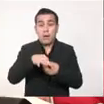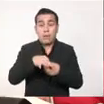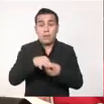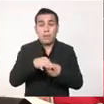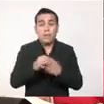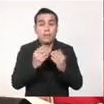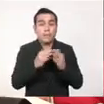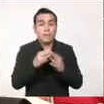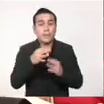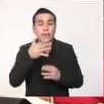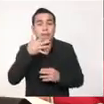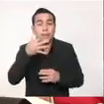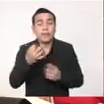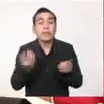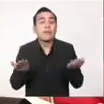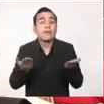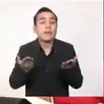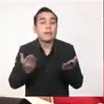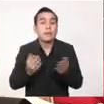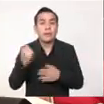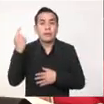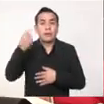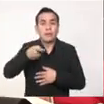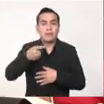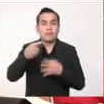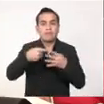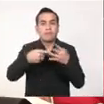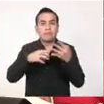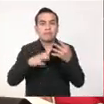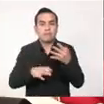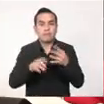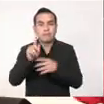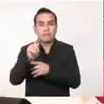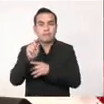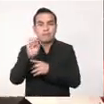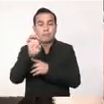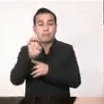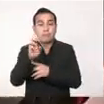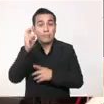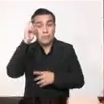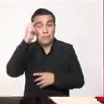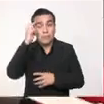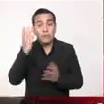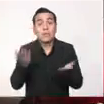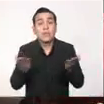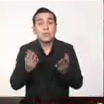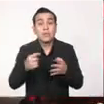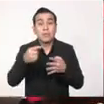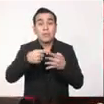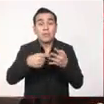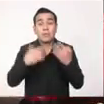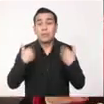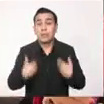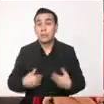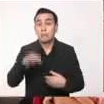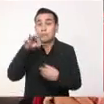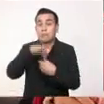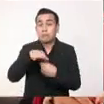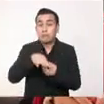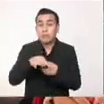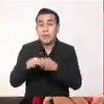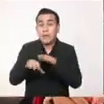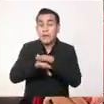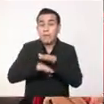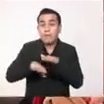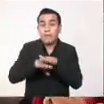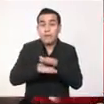Sala, si no lo legisla, aplique directamente la Constitución al Tribunal Supremo Electoral. Estamos hablando de derechos electorales, derechos